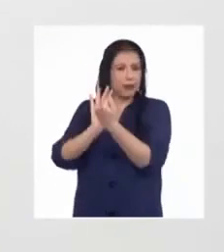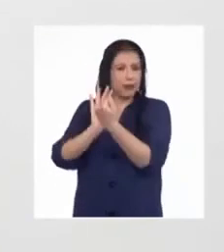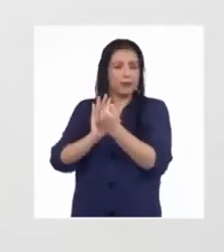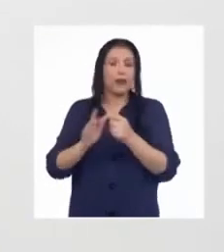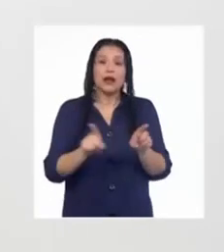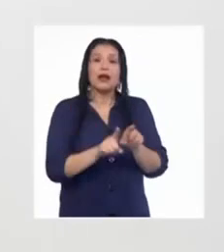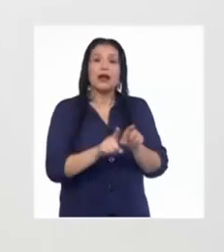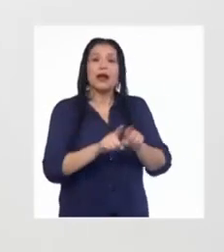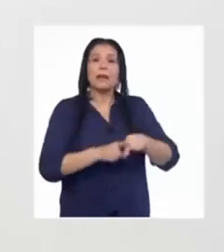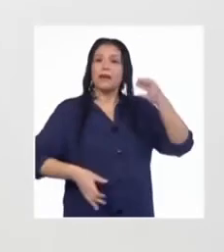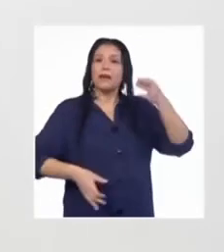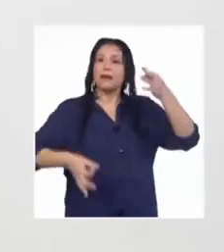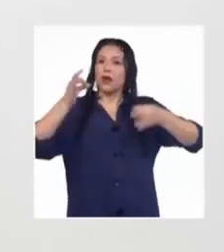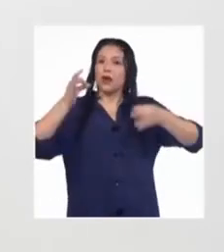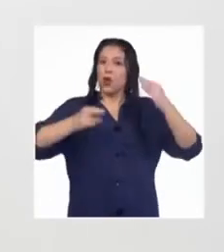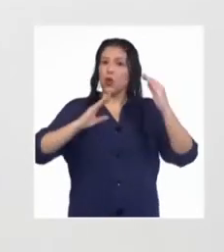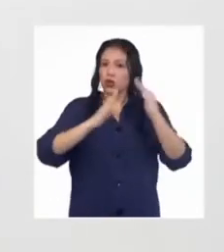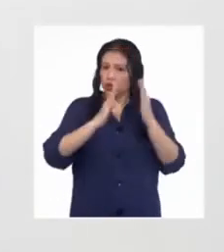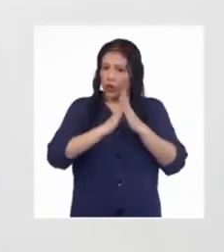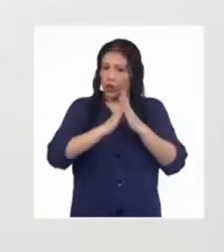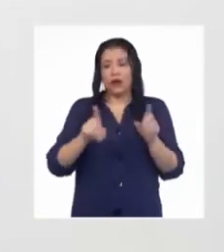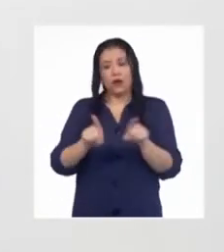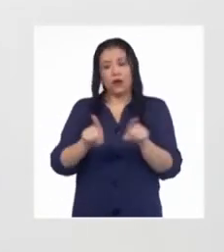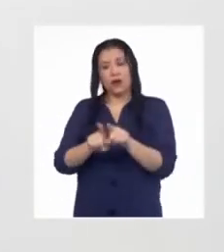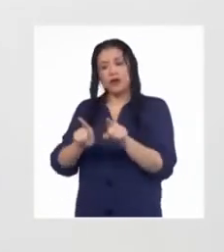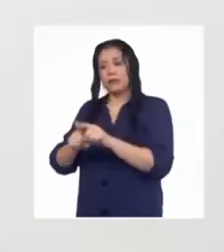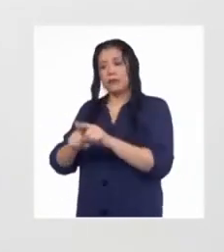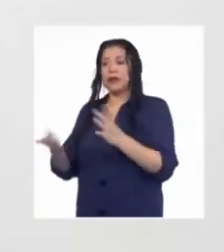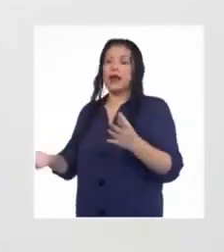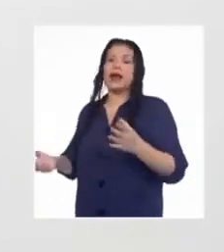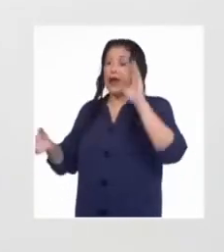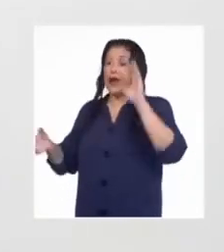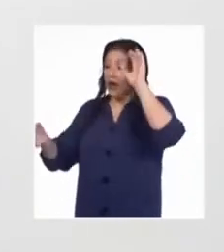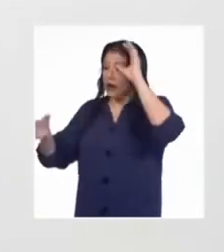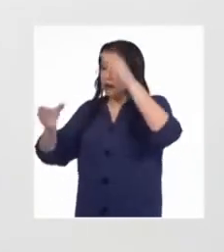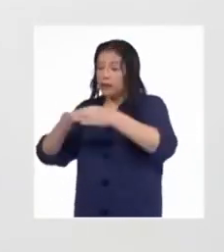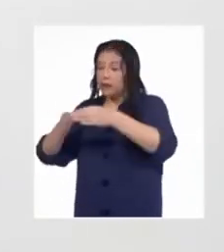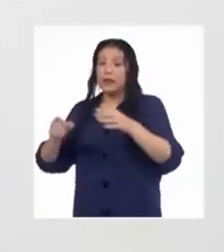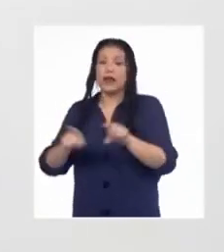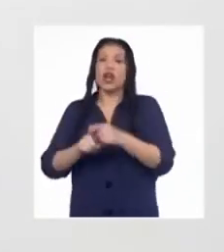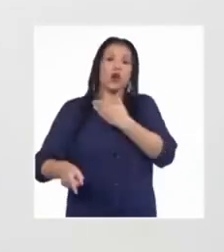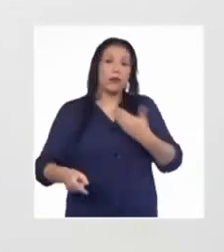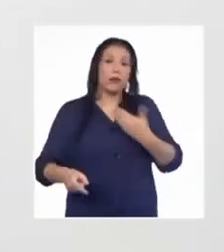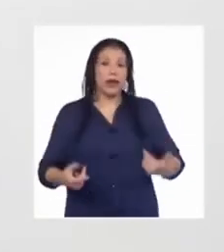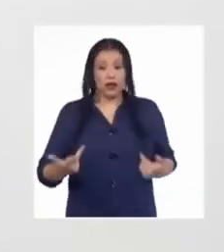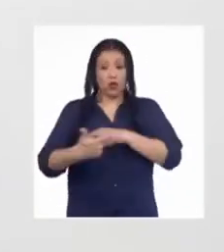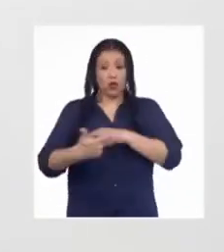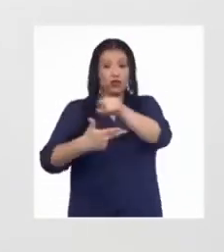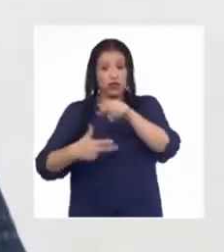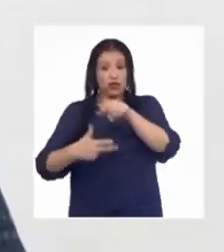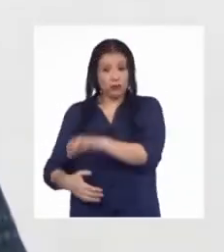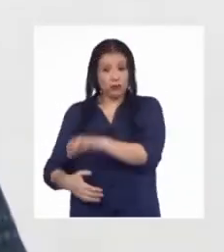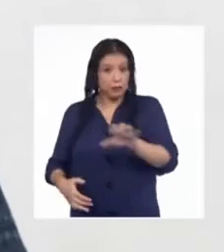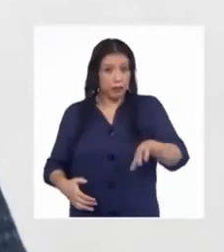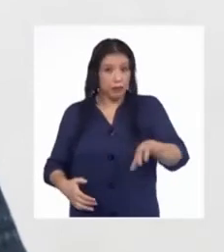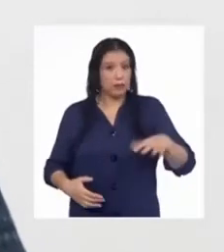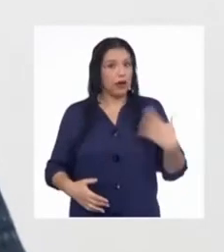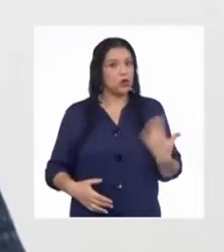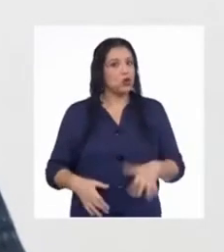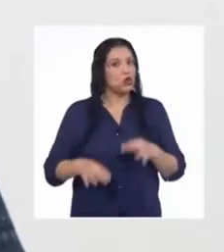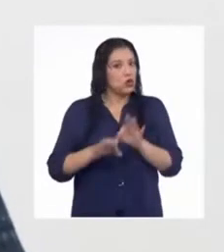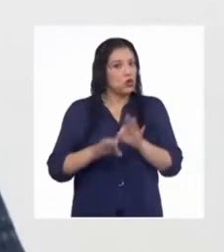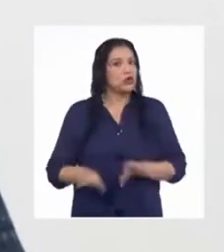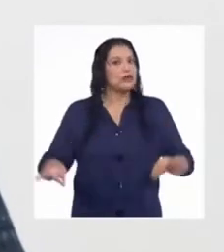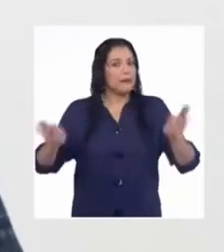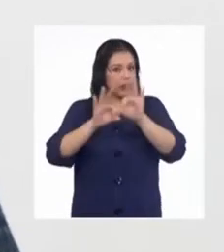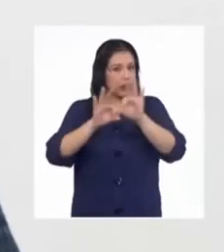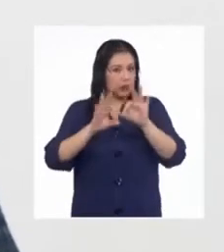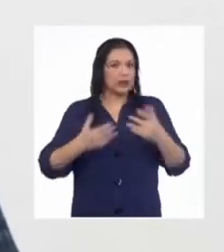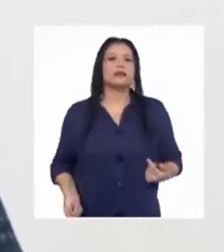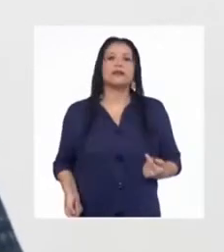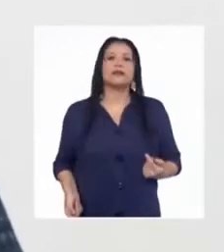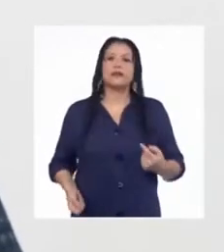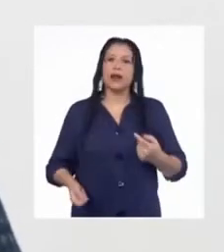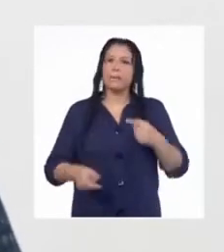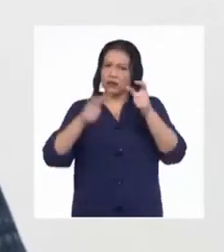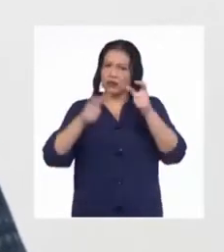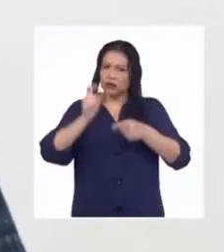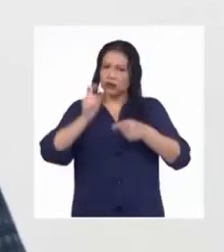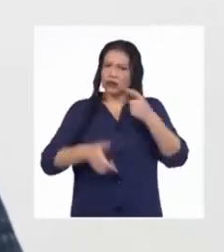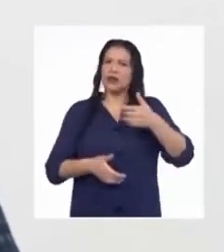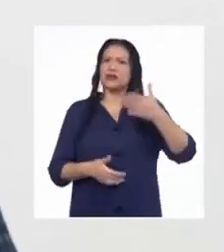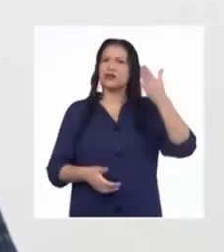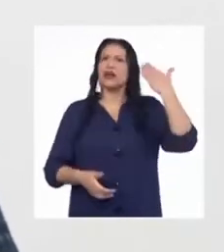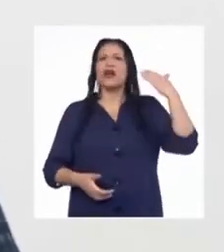junto con el Poder Legislativo y el Ejecutivo, también es fundamental. Quienes trabajamos o hemos trabajado